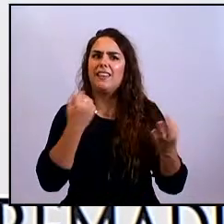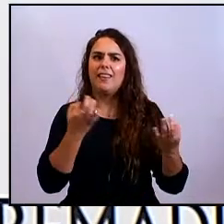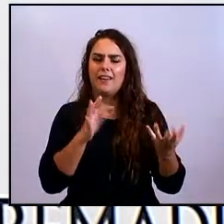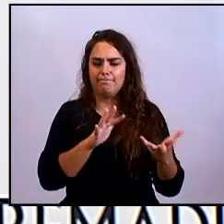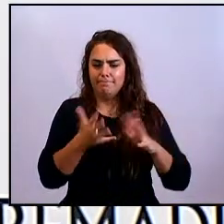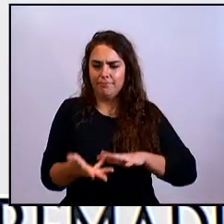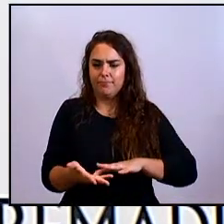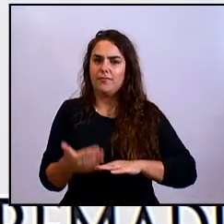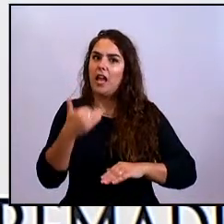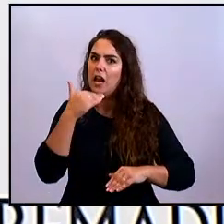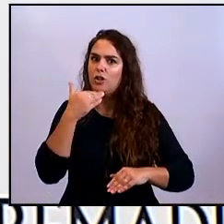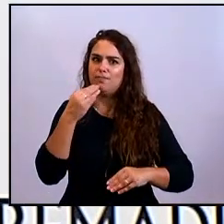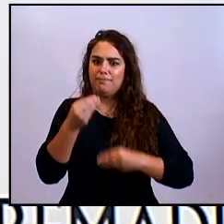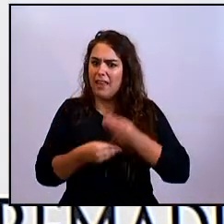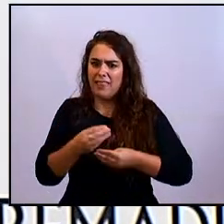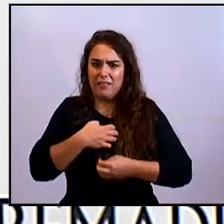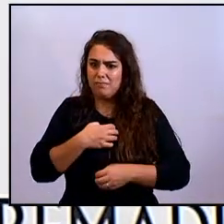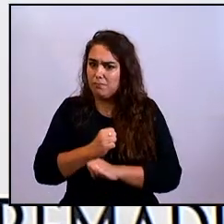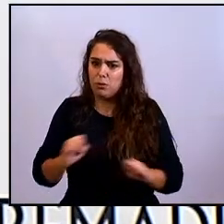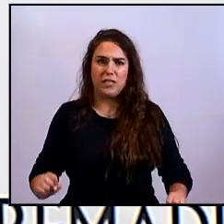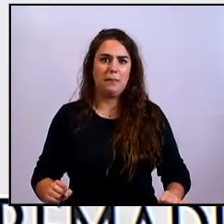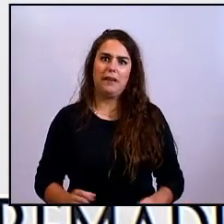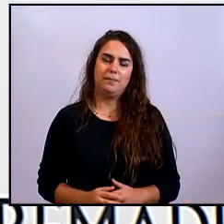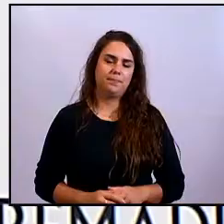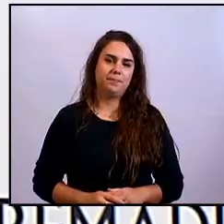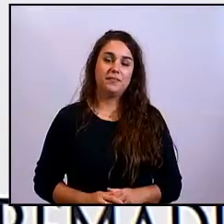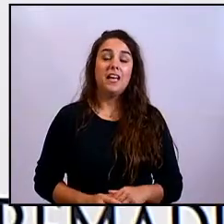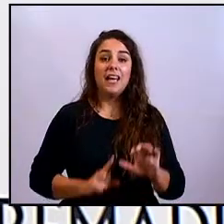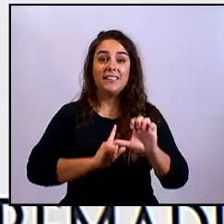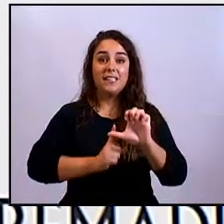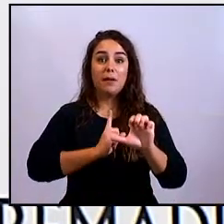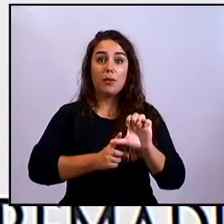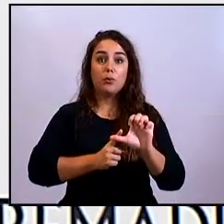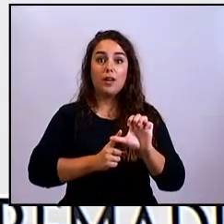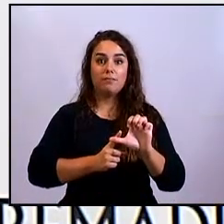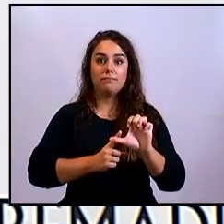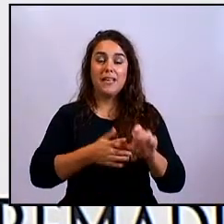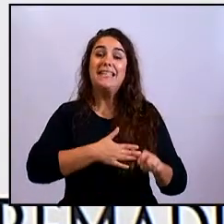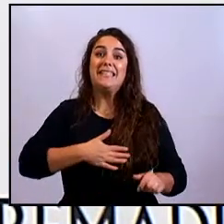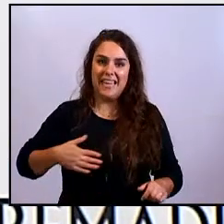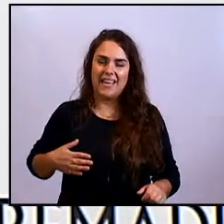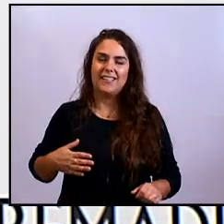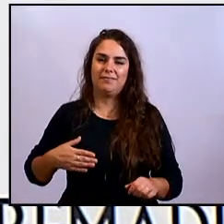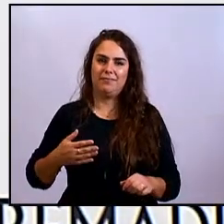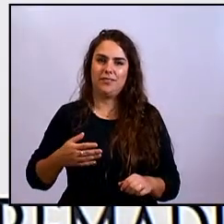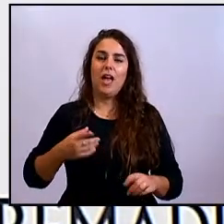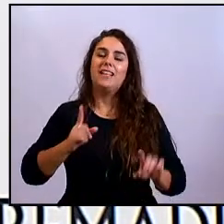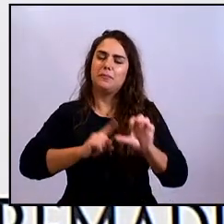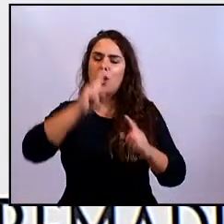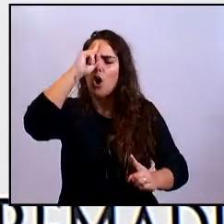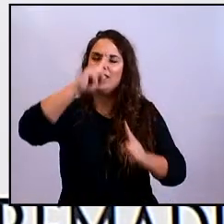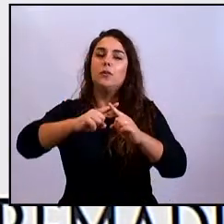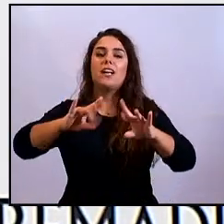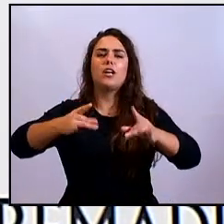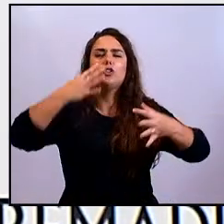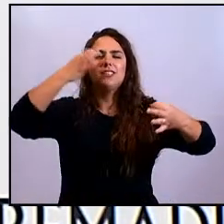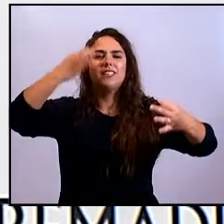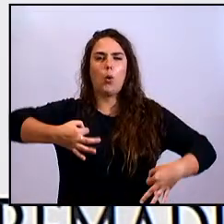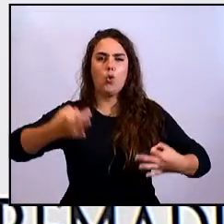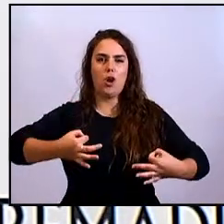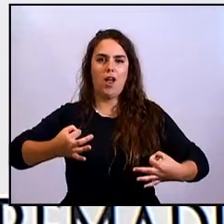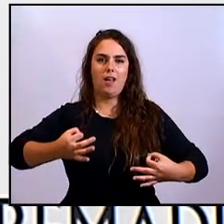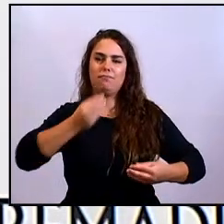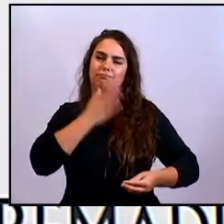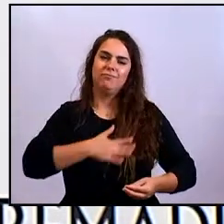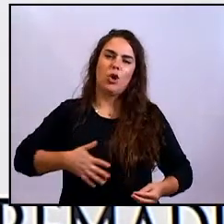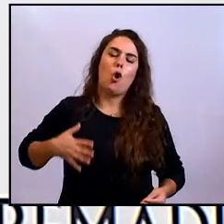algo intangible. Extremadura quiere y tiene el objetivo de ser esa región segura y acogedora en la que